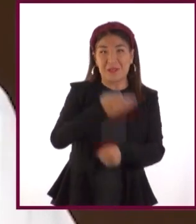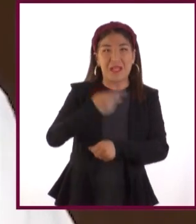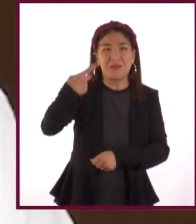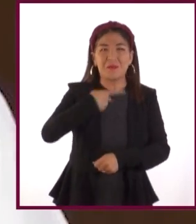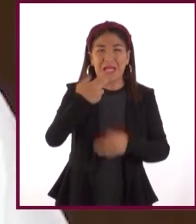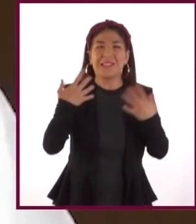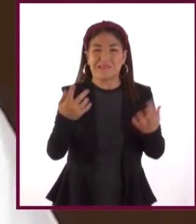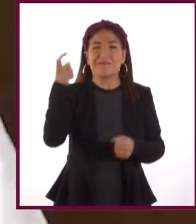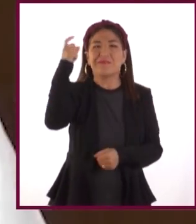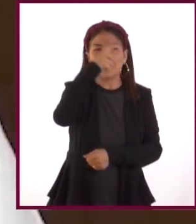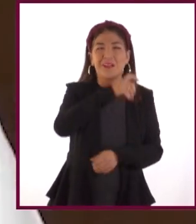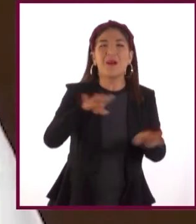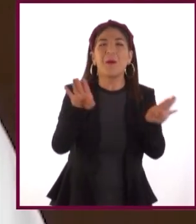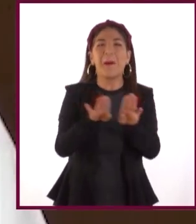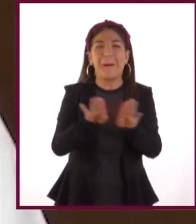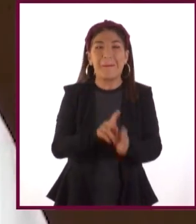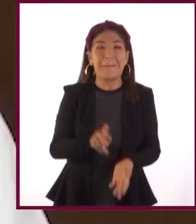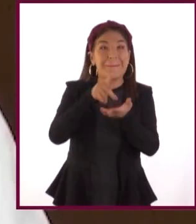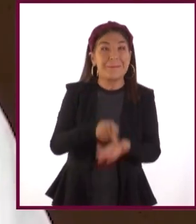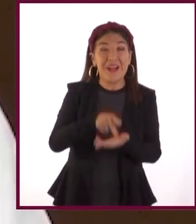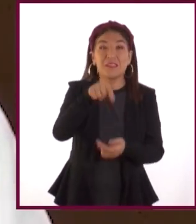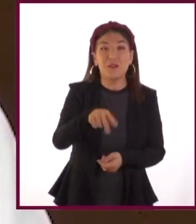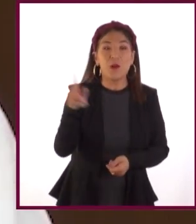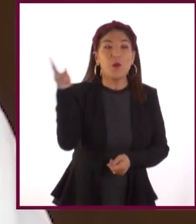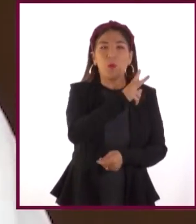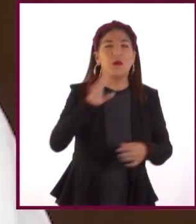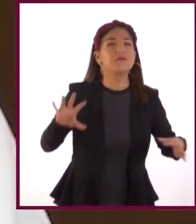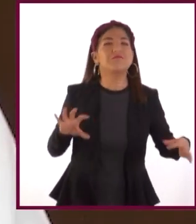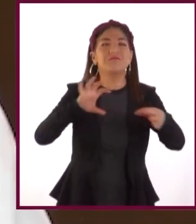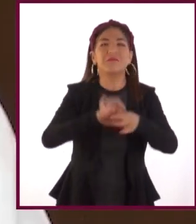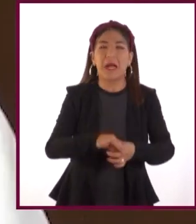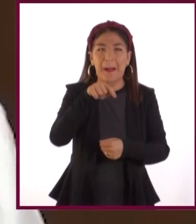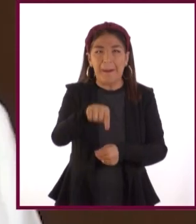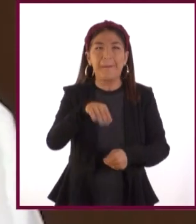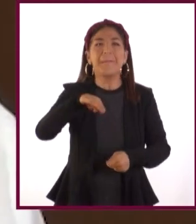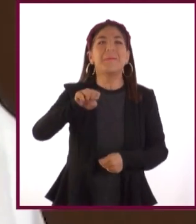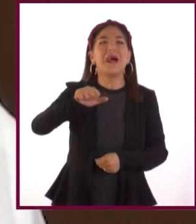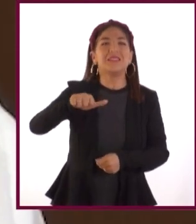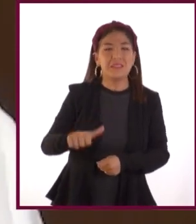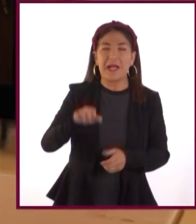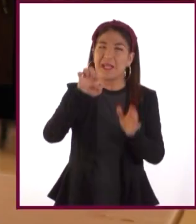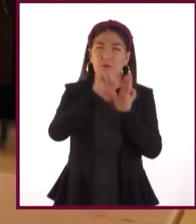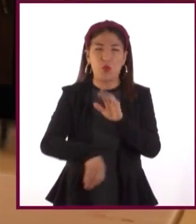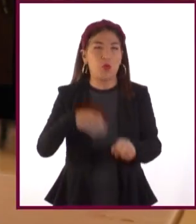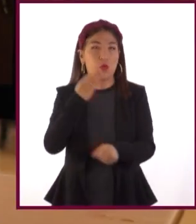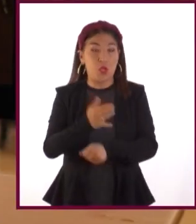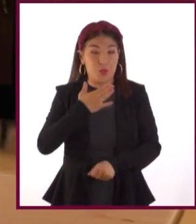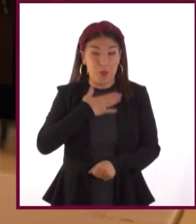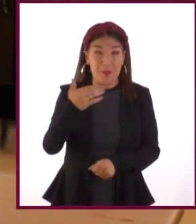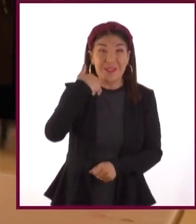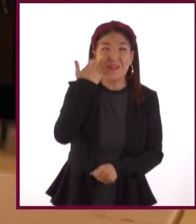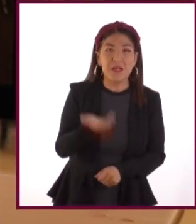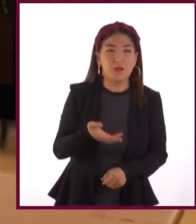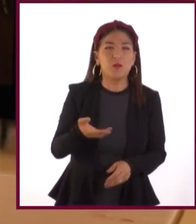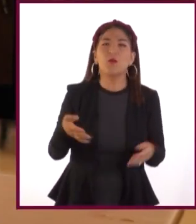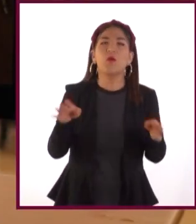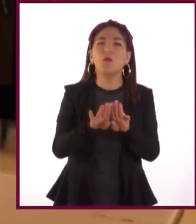de su noble causa para educar a la gente en estos tiempos complicados. ¿Nos puede platicar el día de hoy cómo es que se mide el peso del